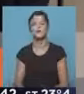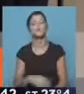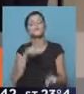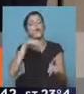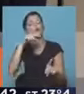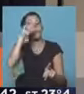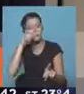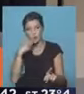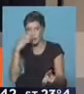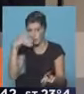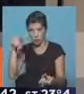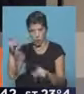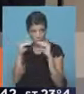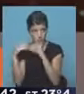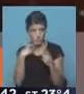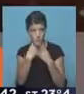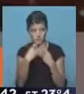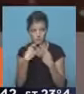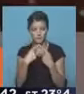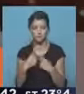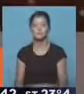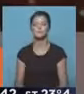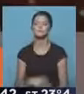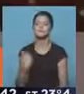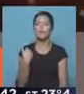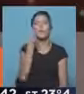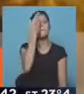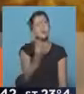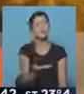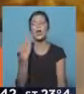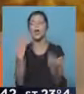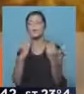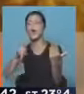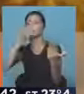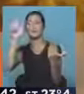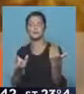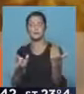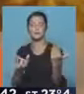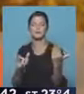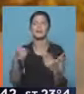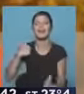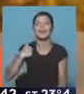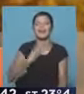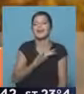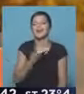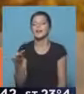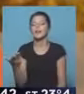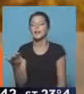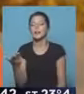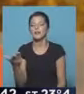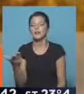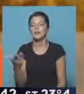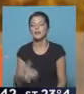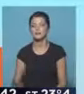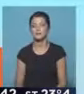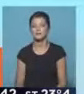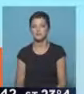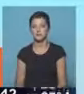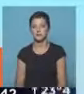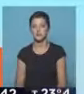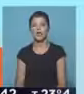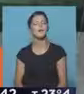mis compañeros uno puede compararlo con alguna figura digamos porque genera tendemos a armar series no no no no no me